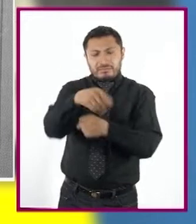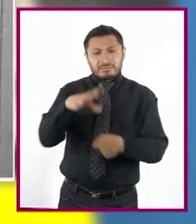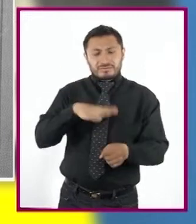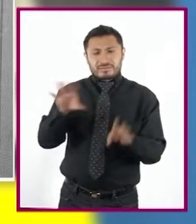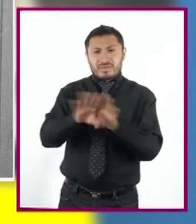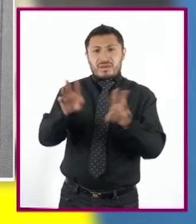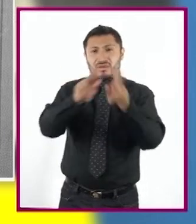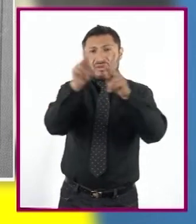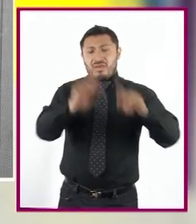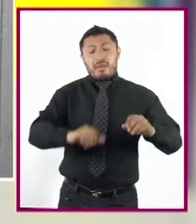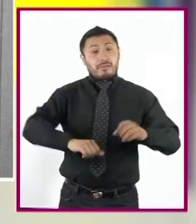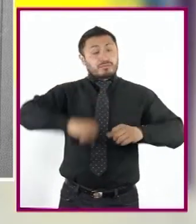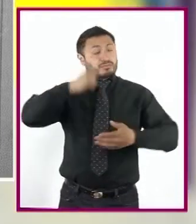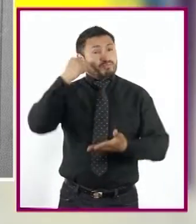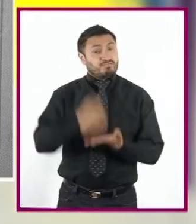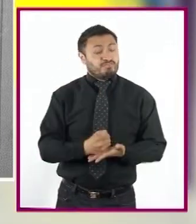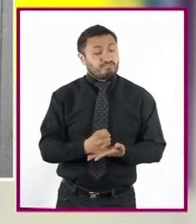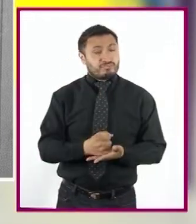la paz forzada.